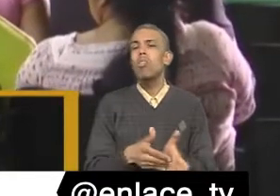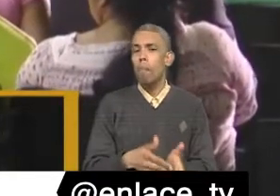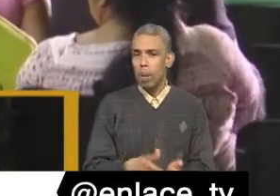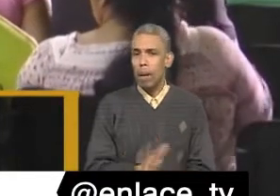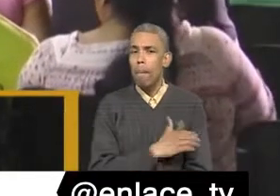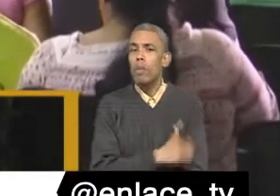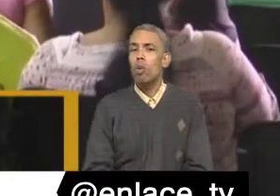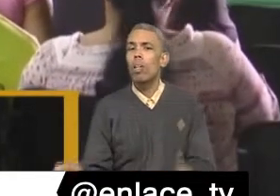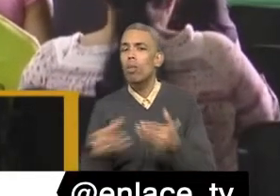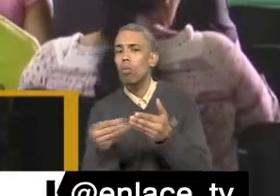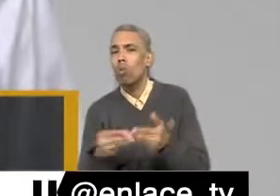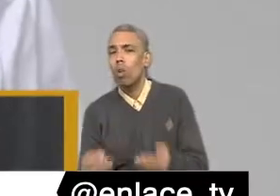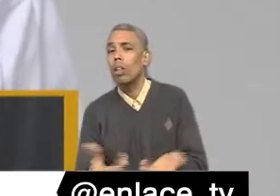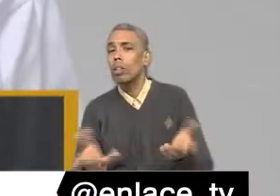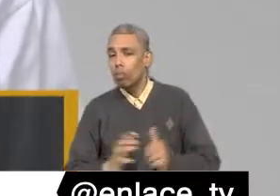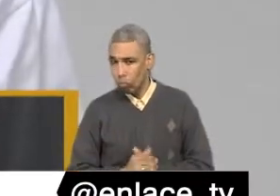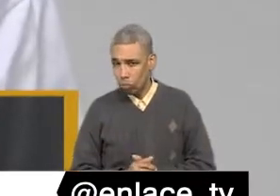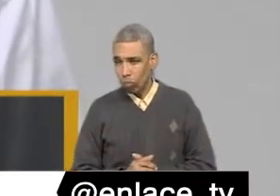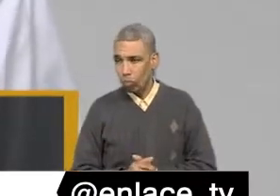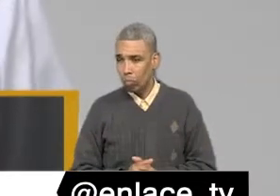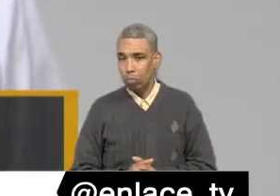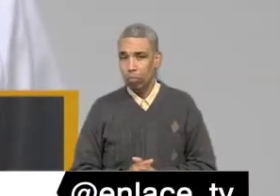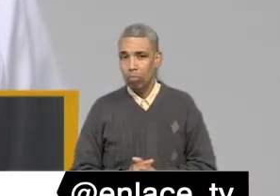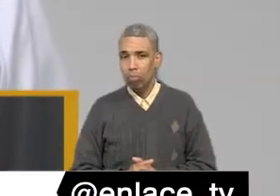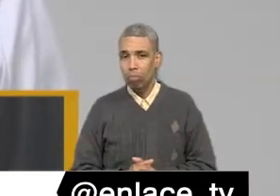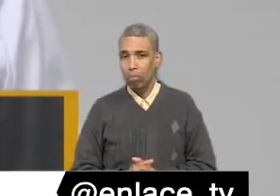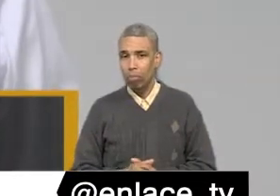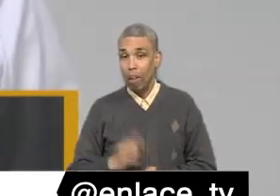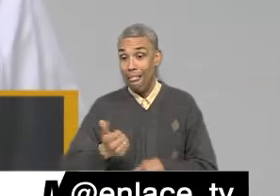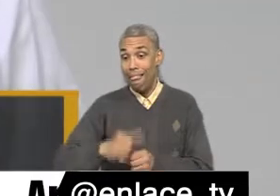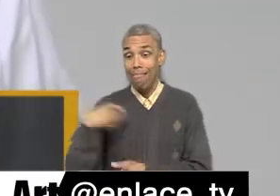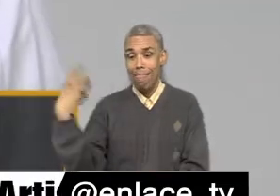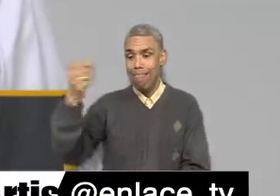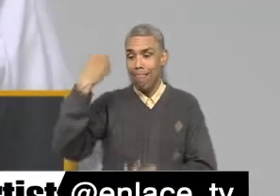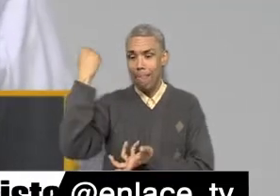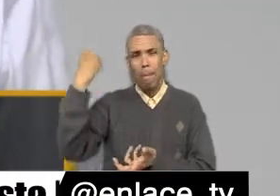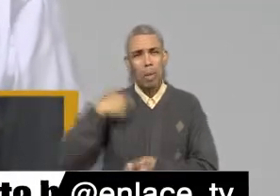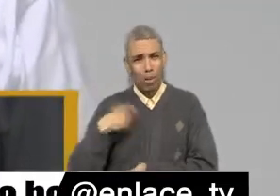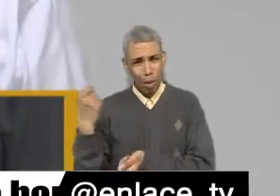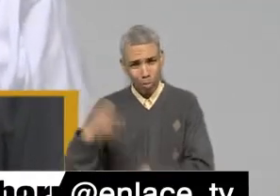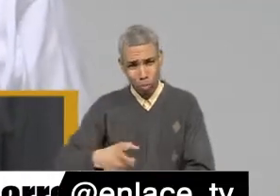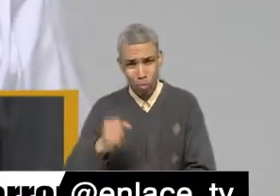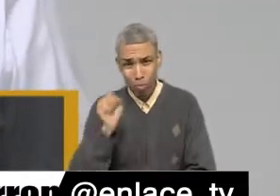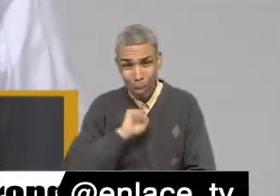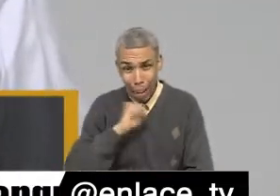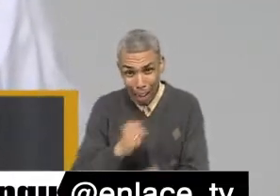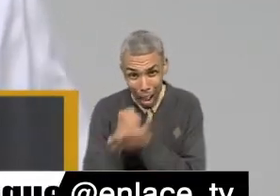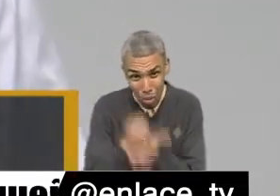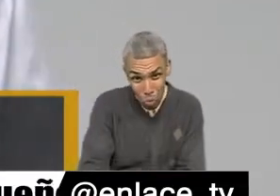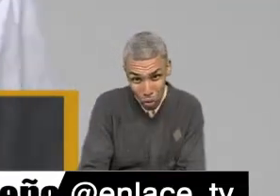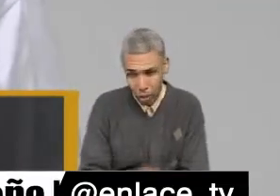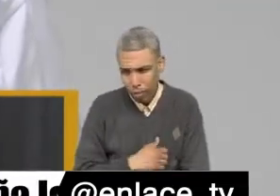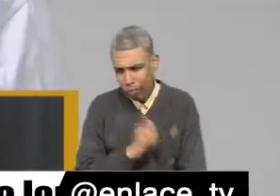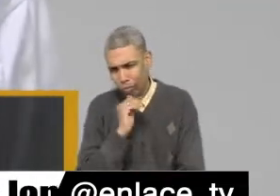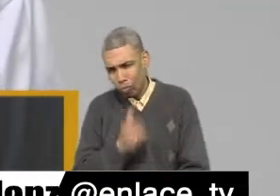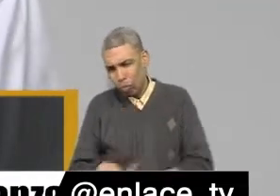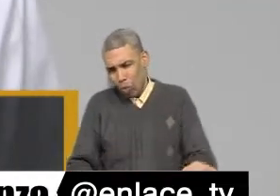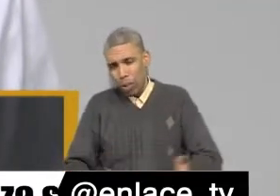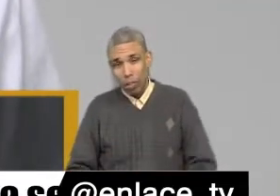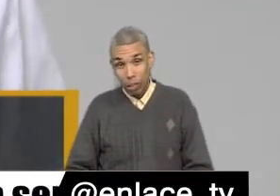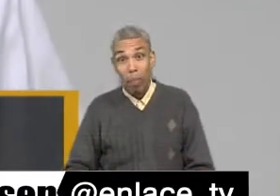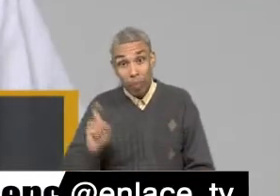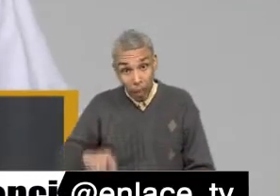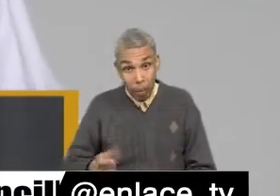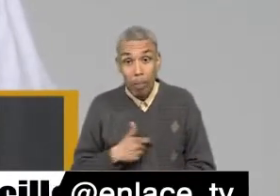problemas, especialmente en el sector rural, donde pensamos que Ecopetrol puede ayudar a apalancar la defensa de la seguridad